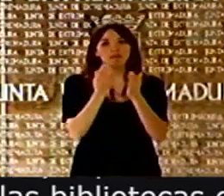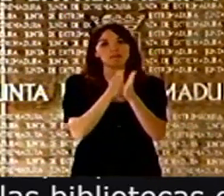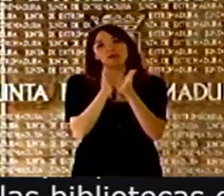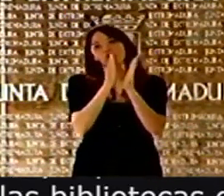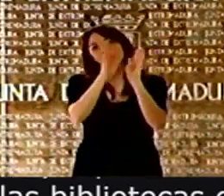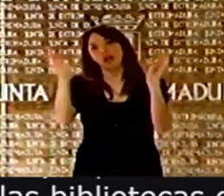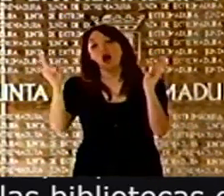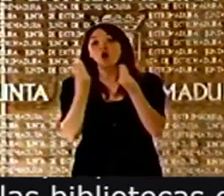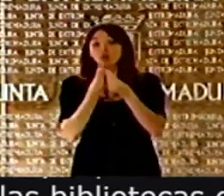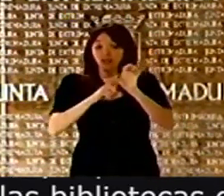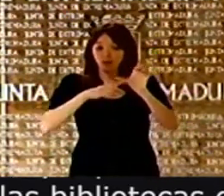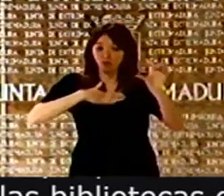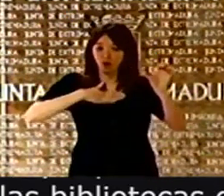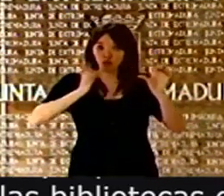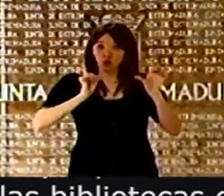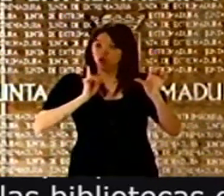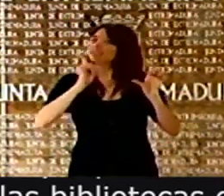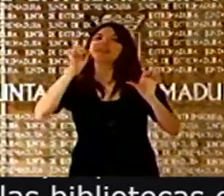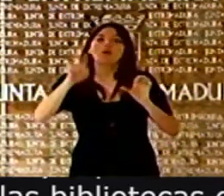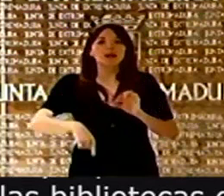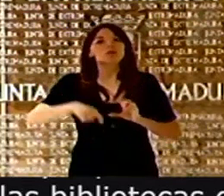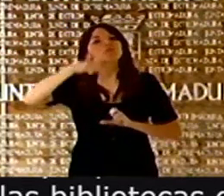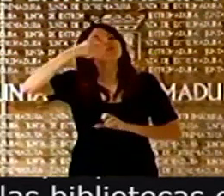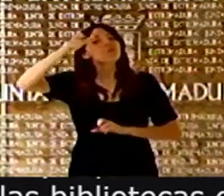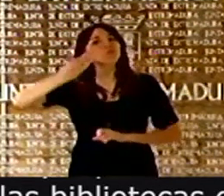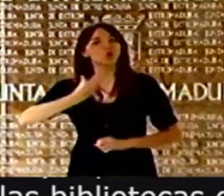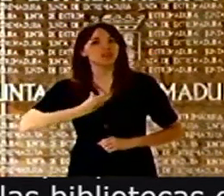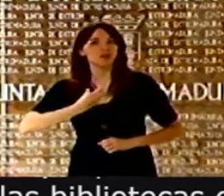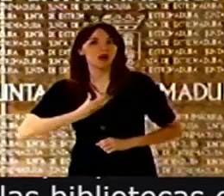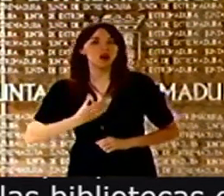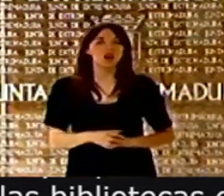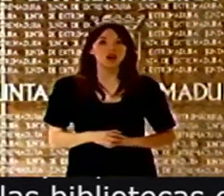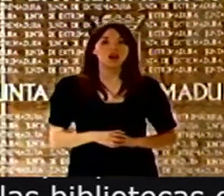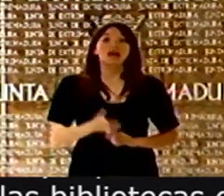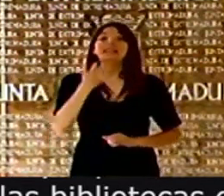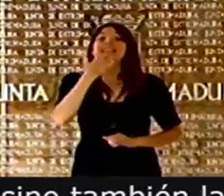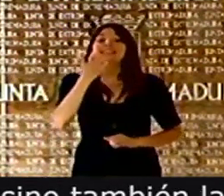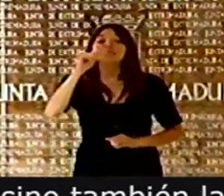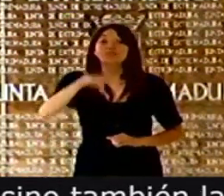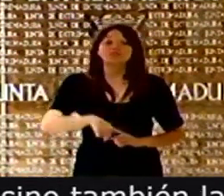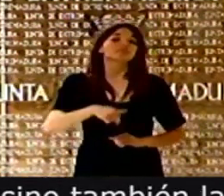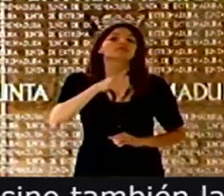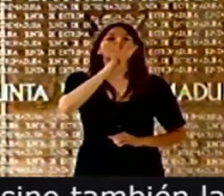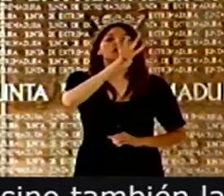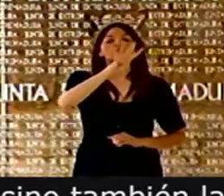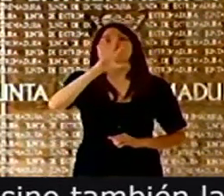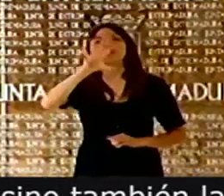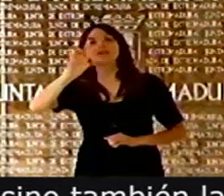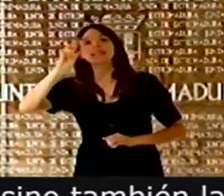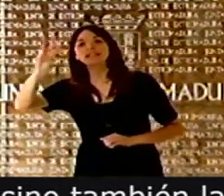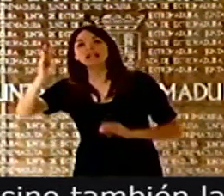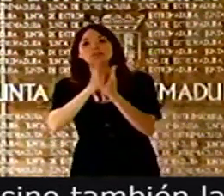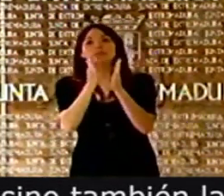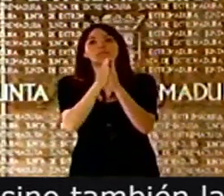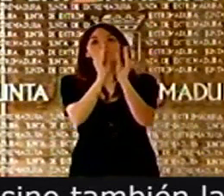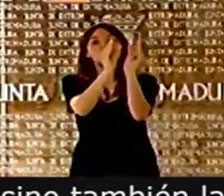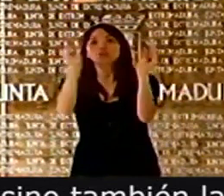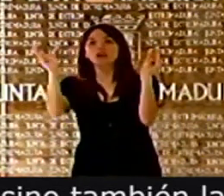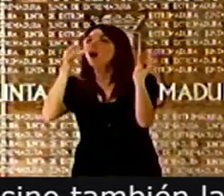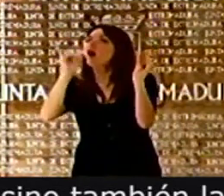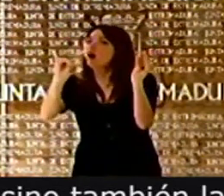Junta de Extremadura, sino también las bibliotecas municipales. Así que cuando decimos que esta región tiene 453 centros de bibliotecas, entre los que